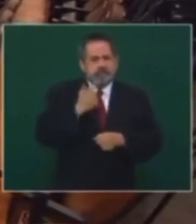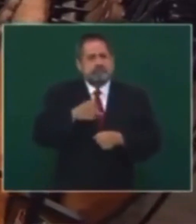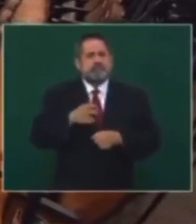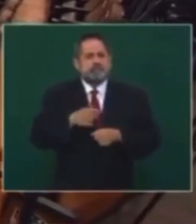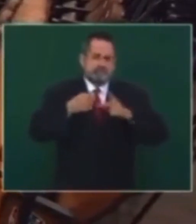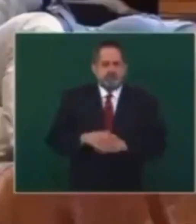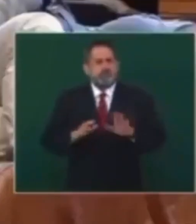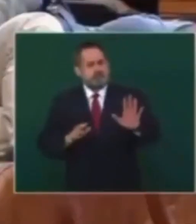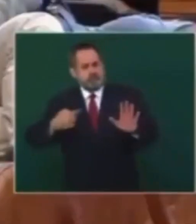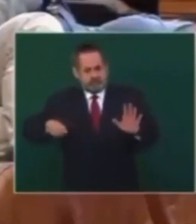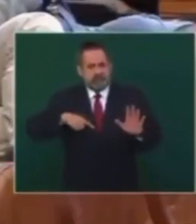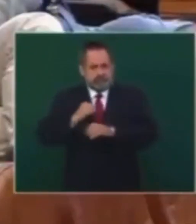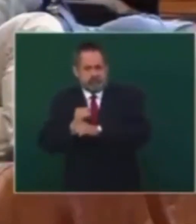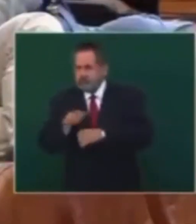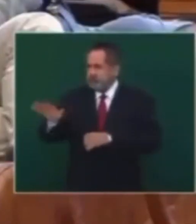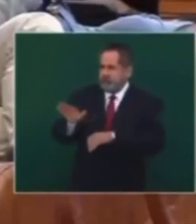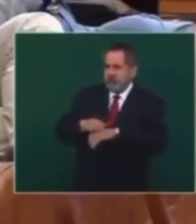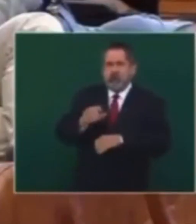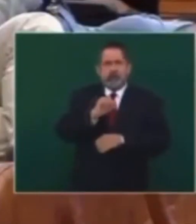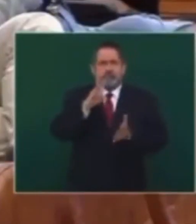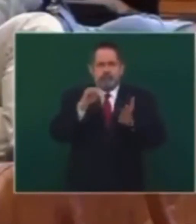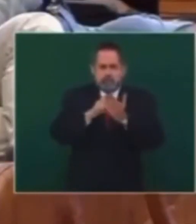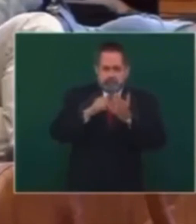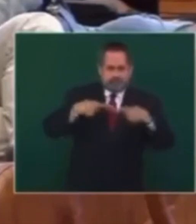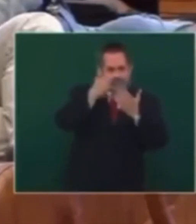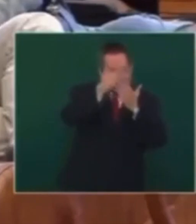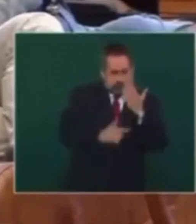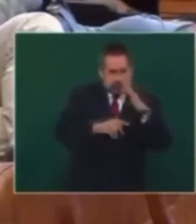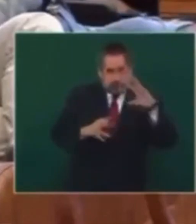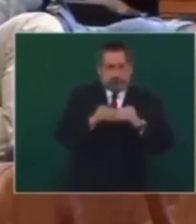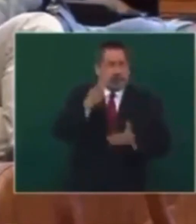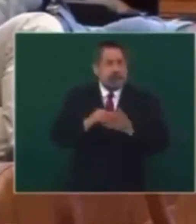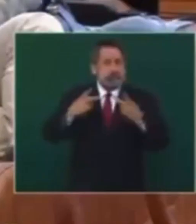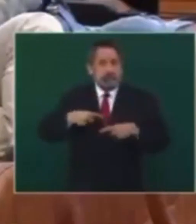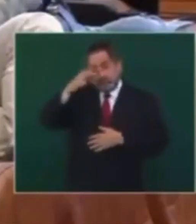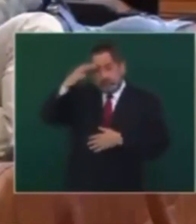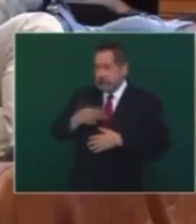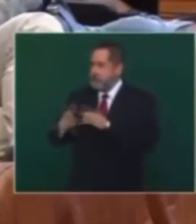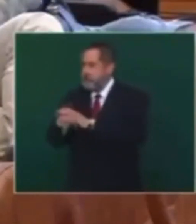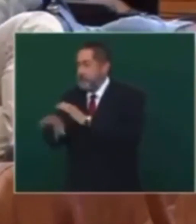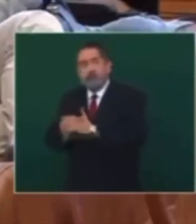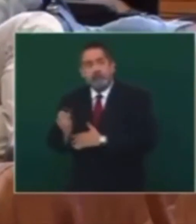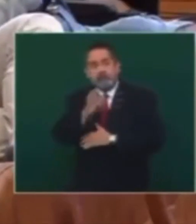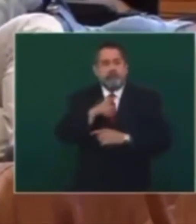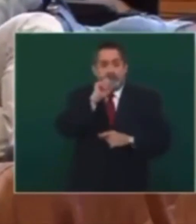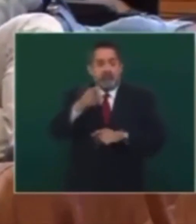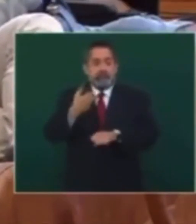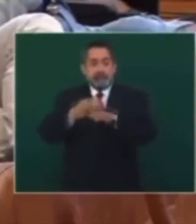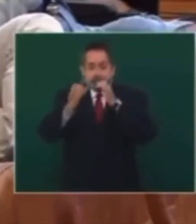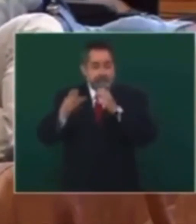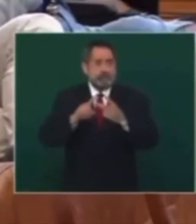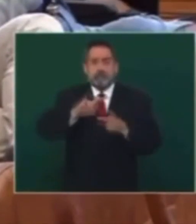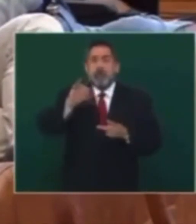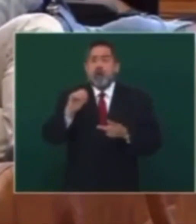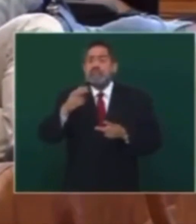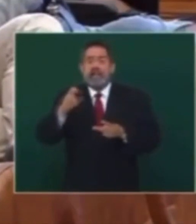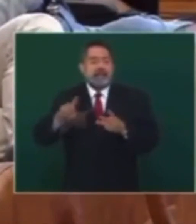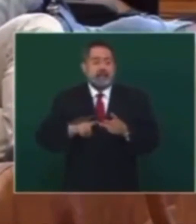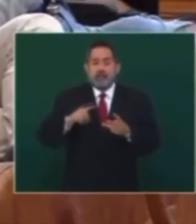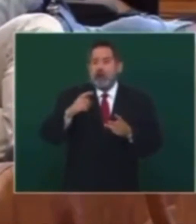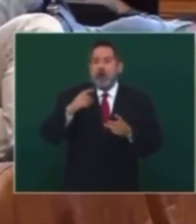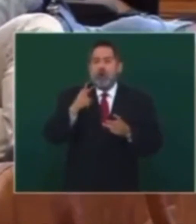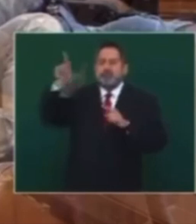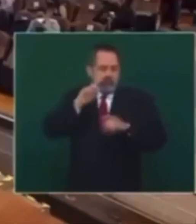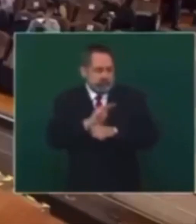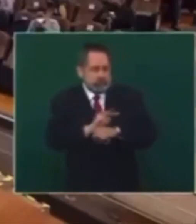abrir investigaciones. Se va a investigar a los 3,000 mexicanos que ahí aparecen. ¿Cuántos son? Son 3,000 y fracción, y aparecen, bueno, pues está el secretario de Comunicaciones, está Julio Scherer, está Guadiana,